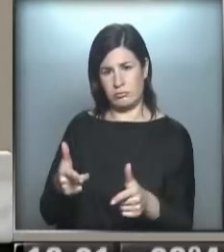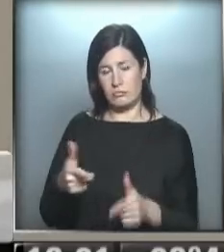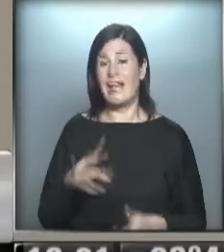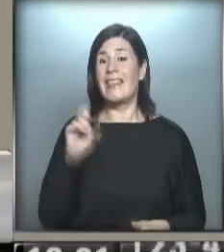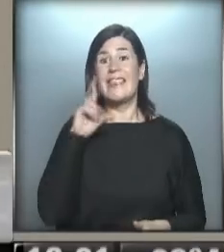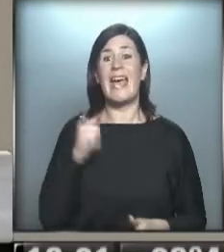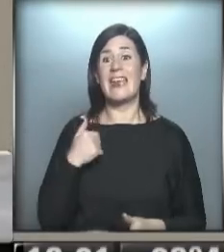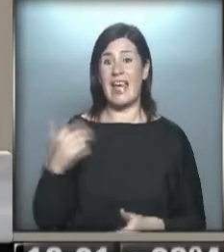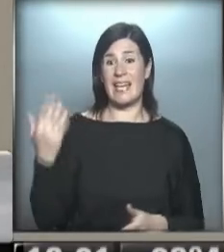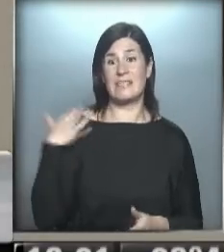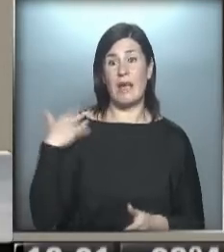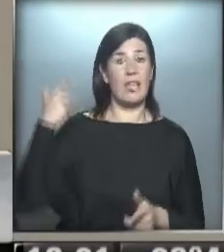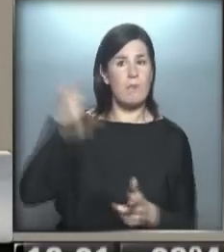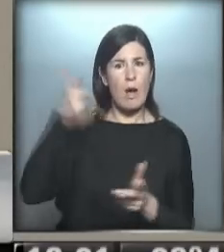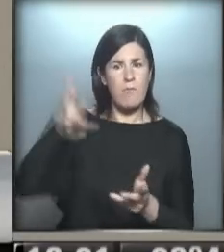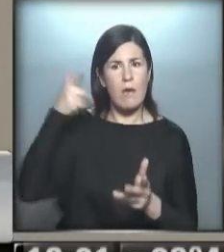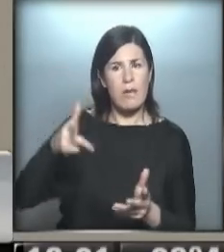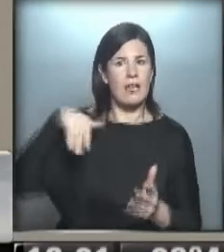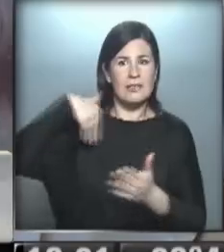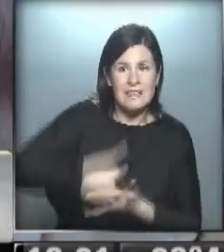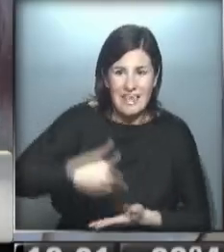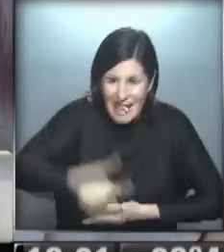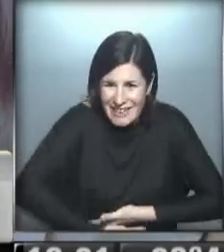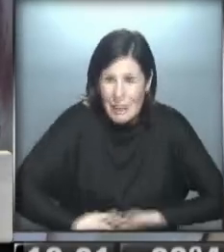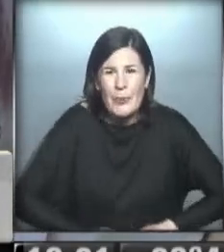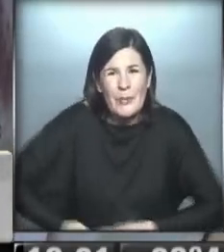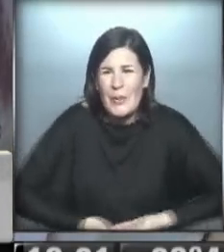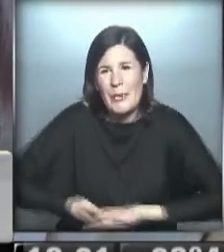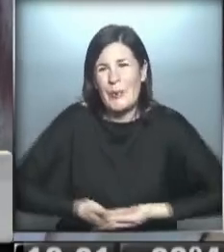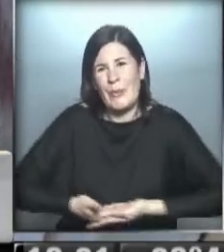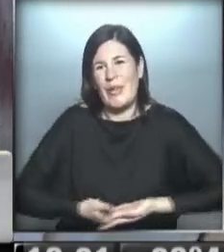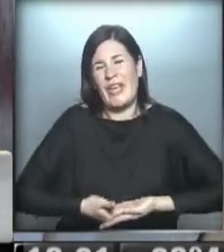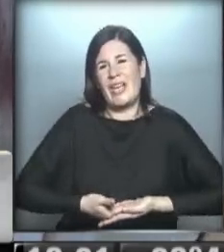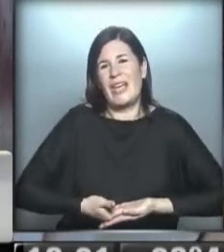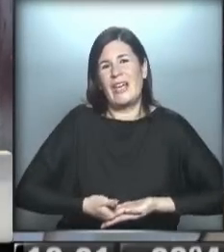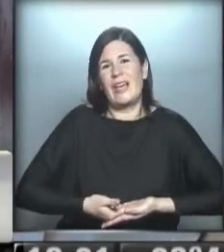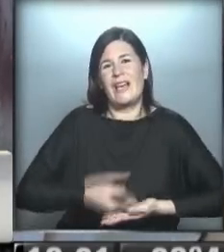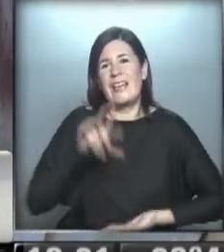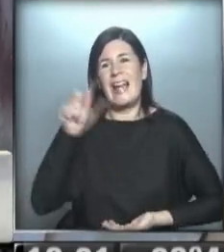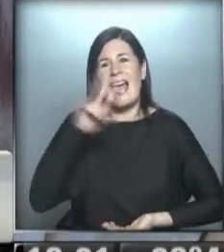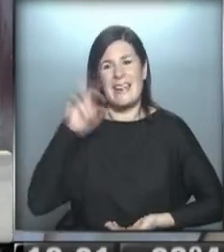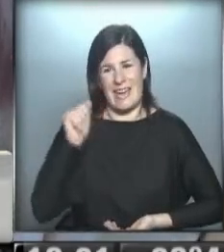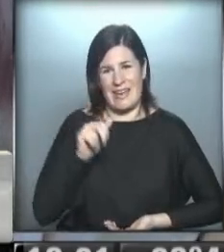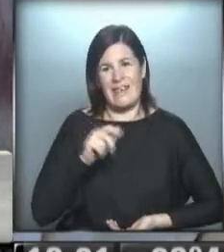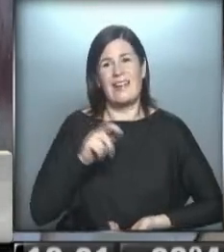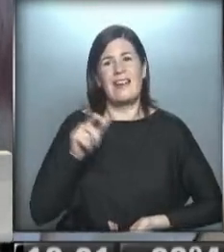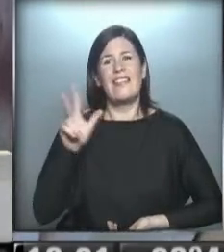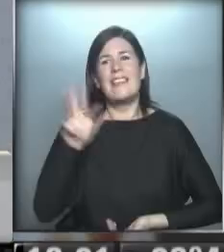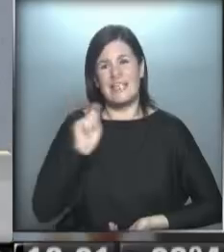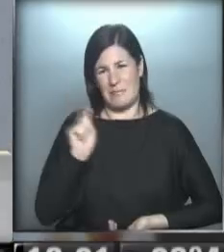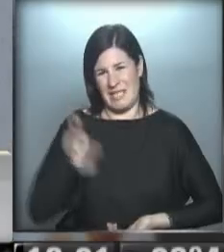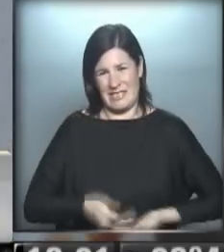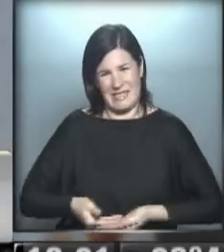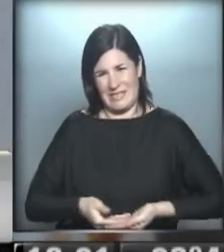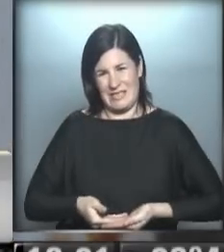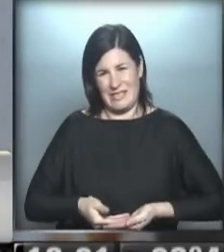fue acribillada por la espalda aquí, cubriendo con su cuerpo a su pequeña hija, Clara Anaí, de 3 meses, que fue secuestrada por los